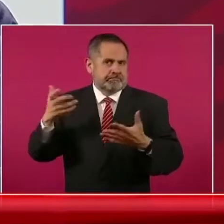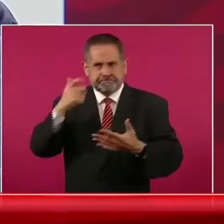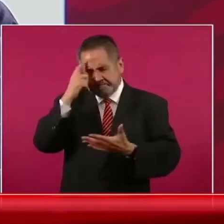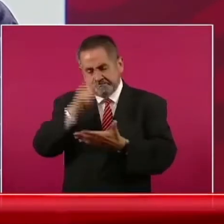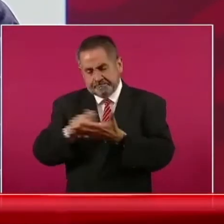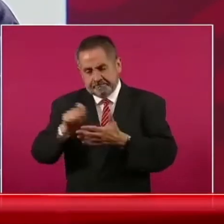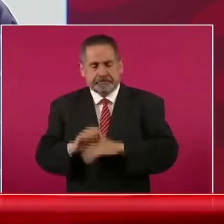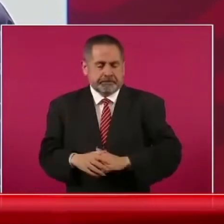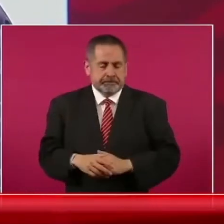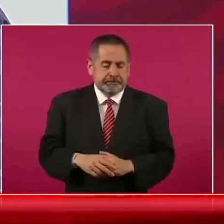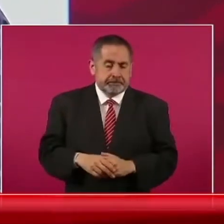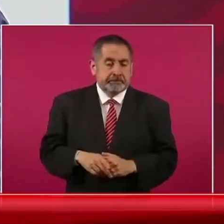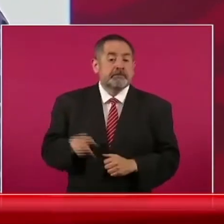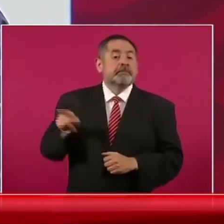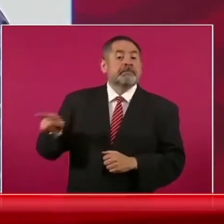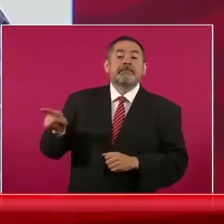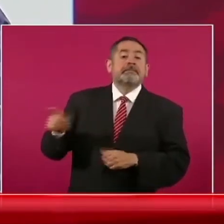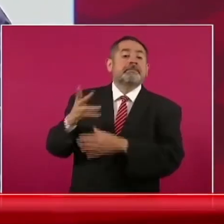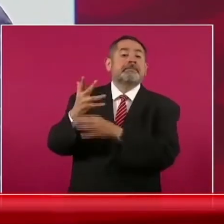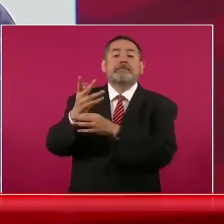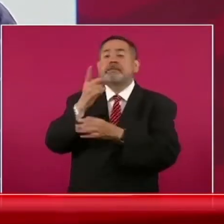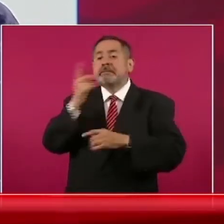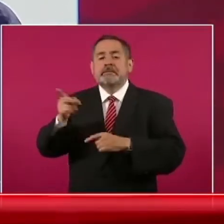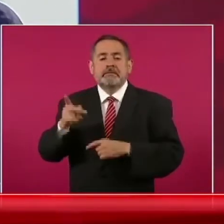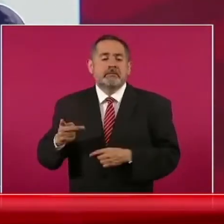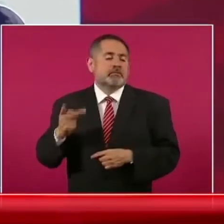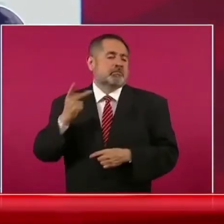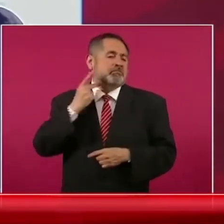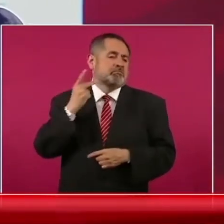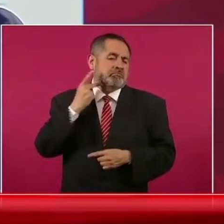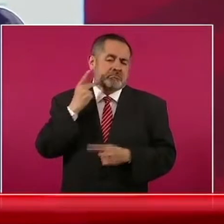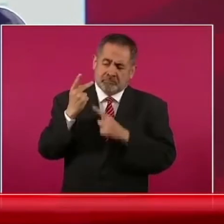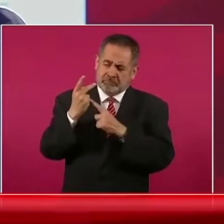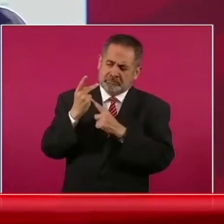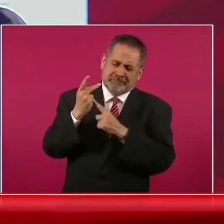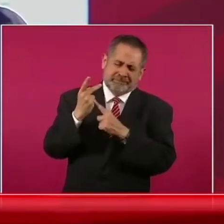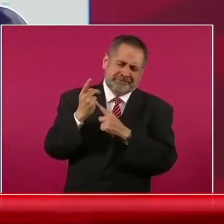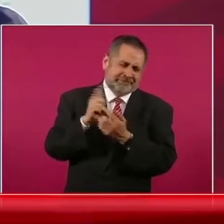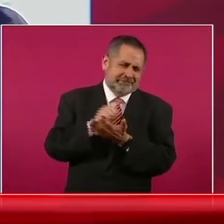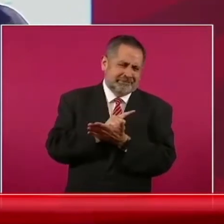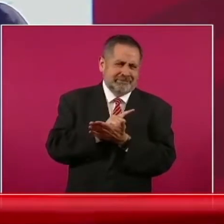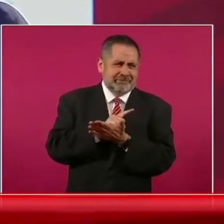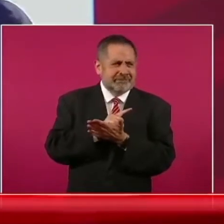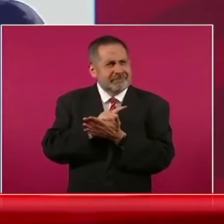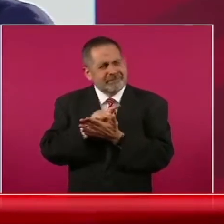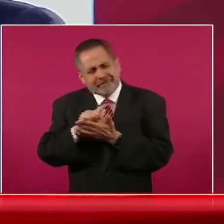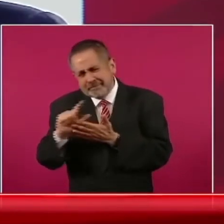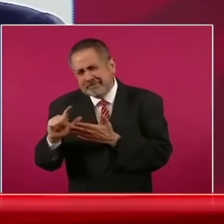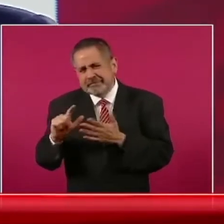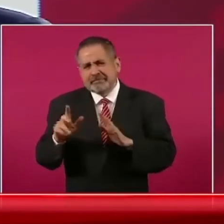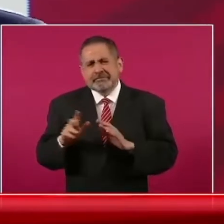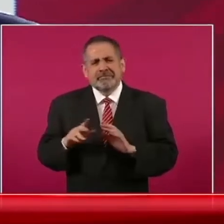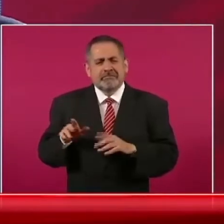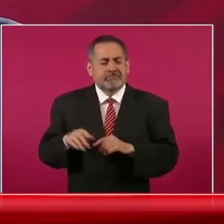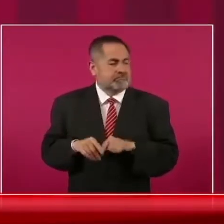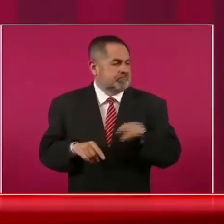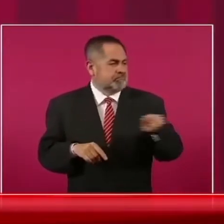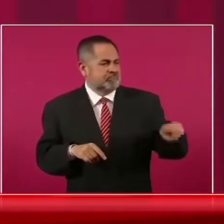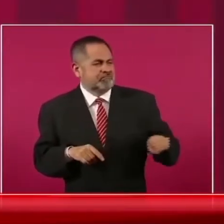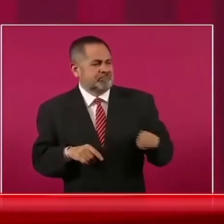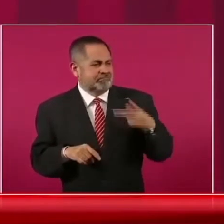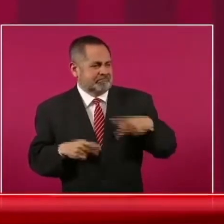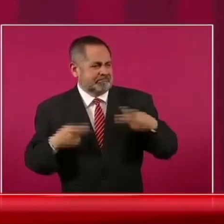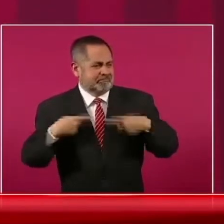decía la política es tan limpia que ni los más sucios